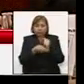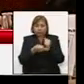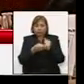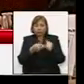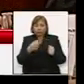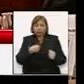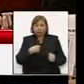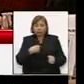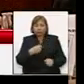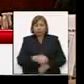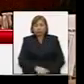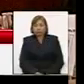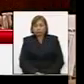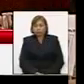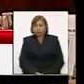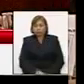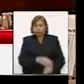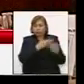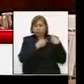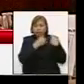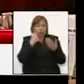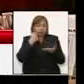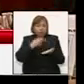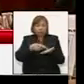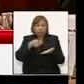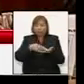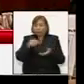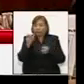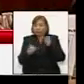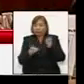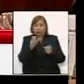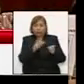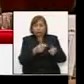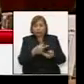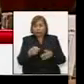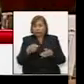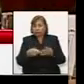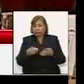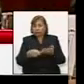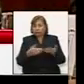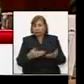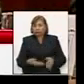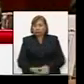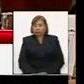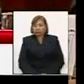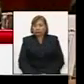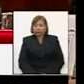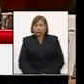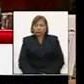el encargado de asignar el personal, entre otras cosas.